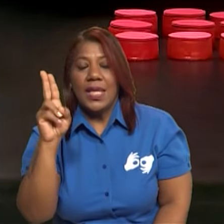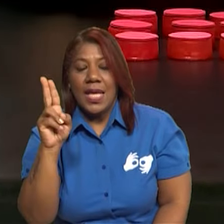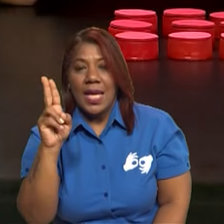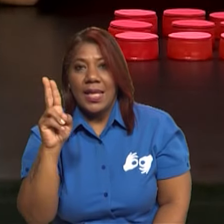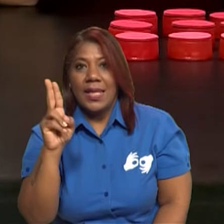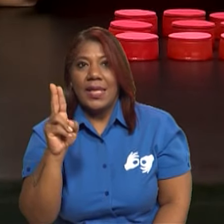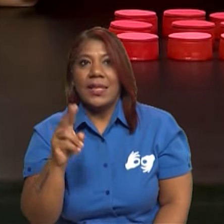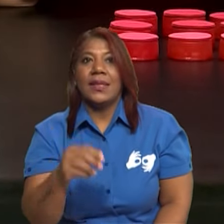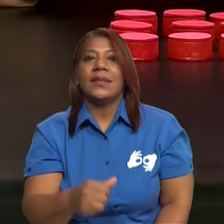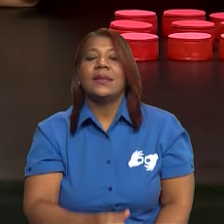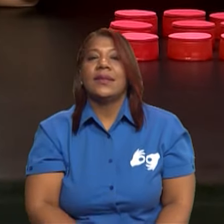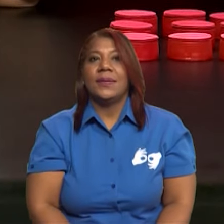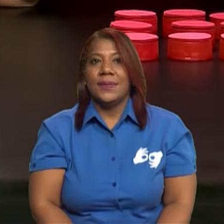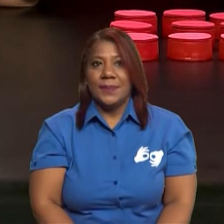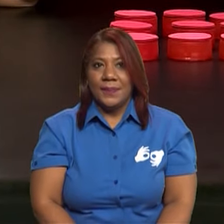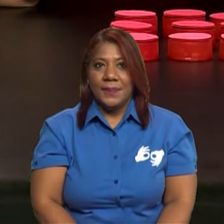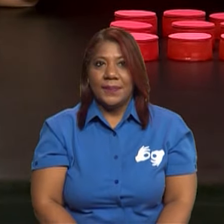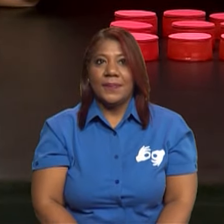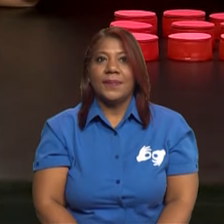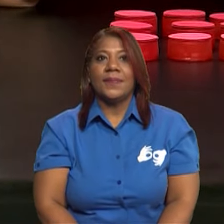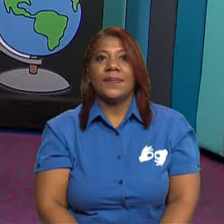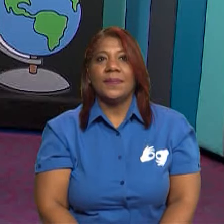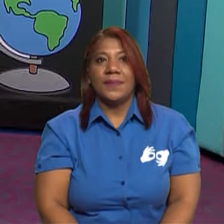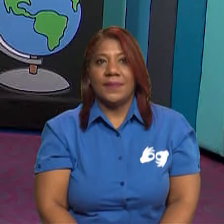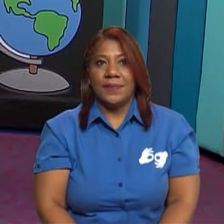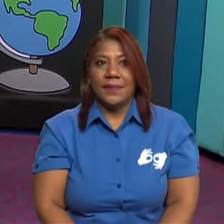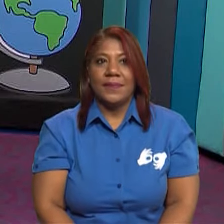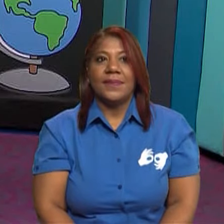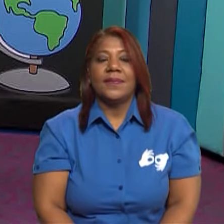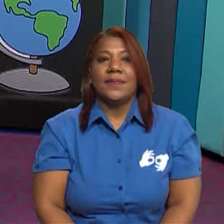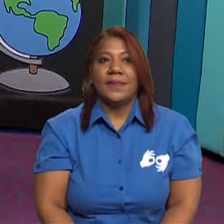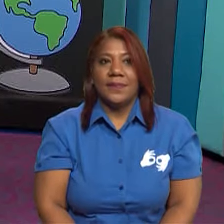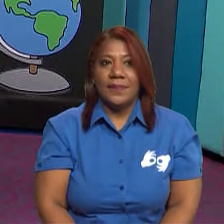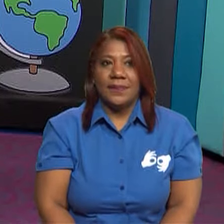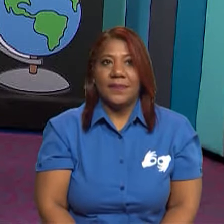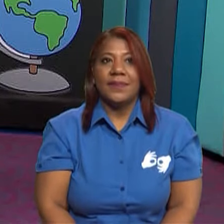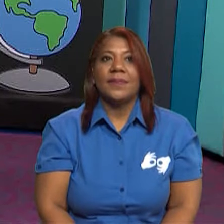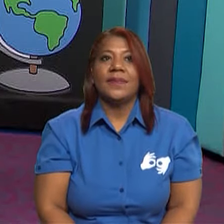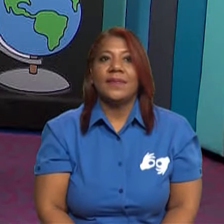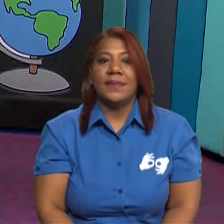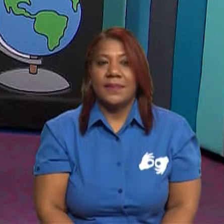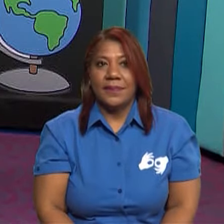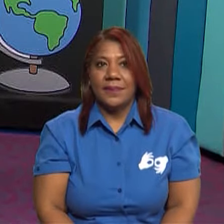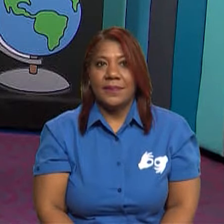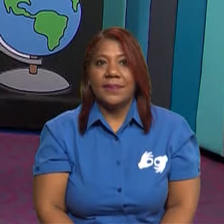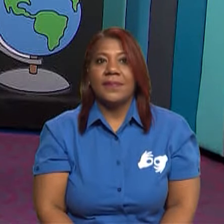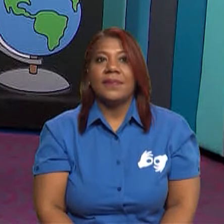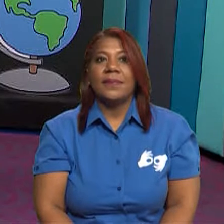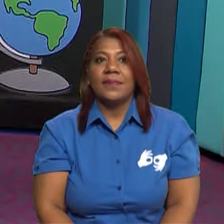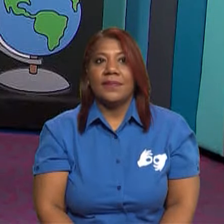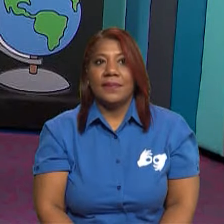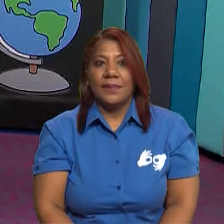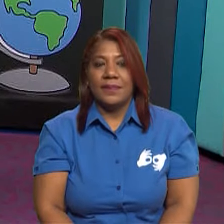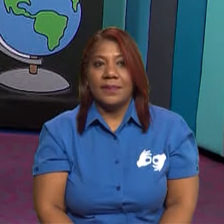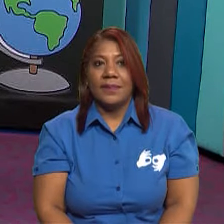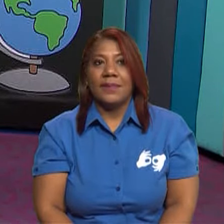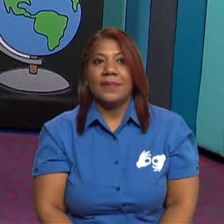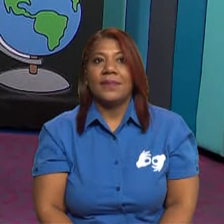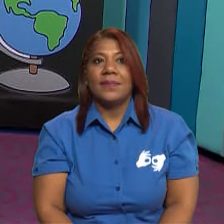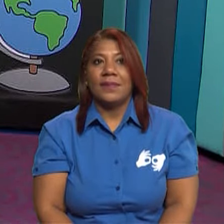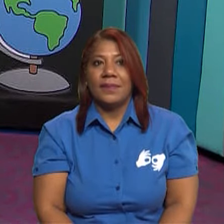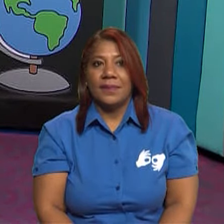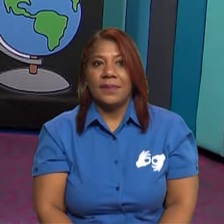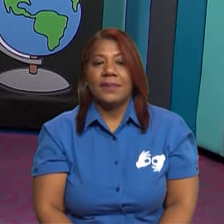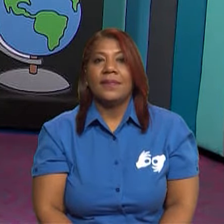sumando decenas. Ahí tiene la maestra el número 90. Muy bien. Ahora, ¿qué le parece si realizamos las restas, maestra